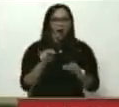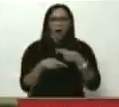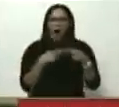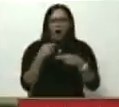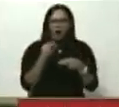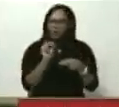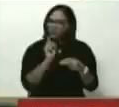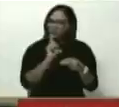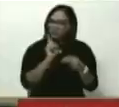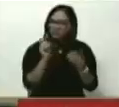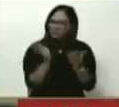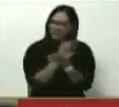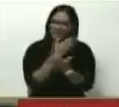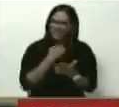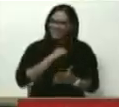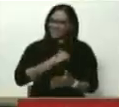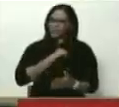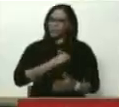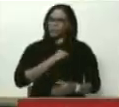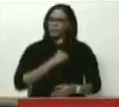Chávez. ¿Qué es eso?